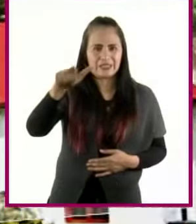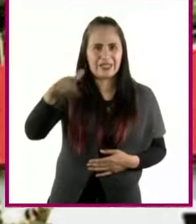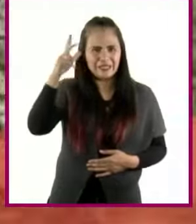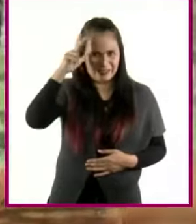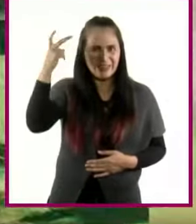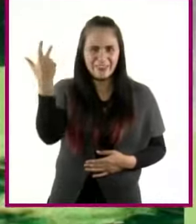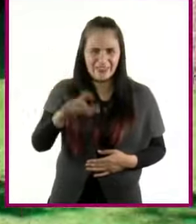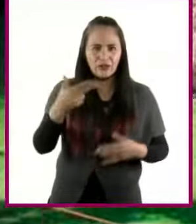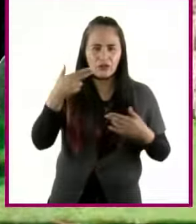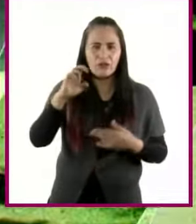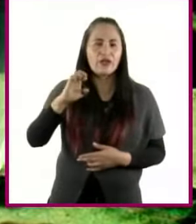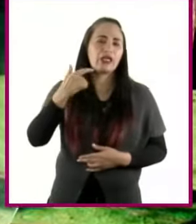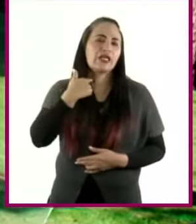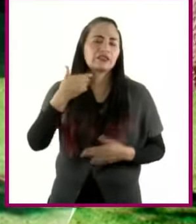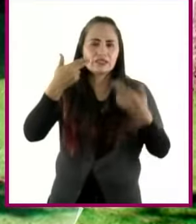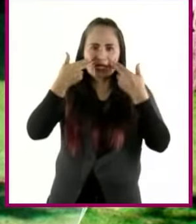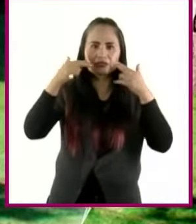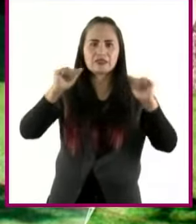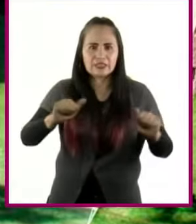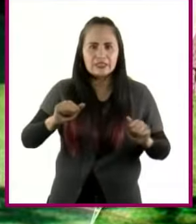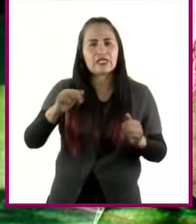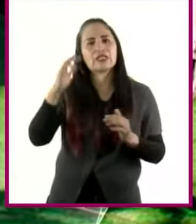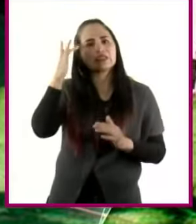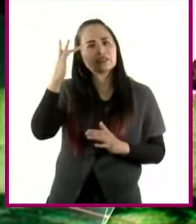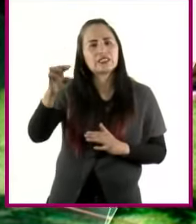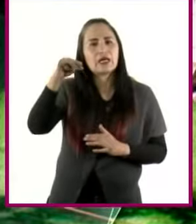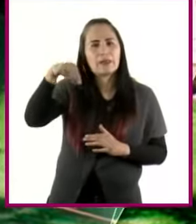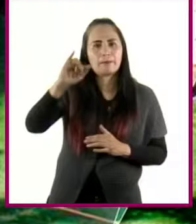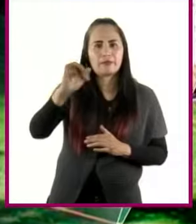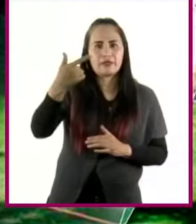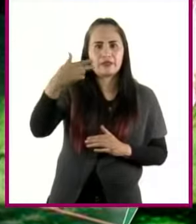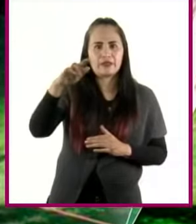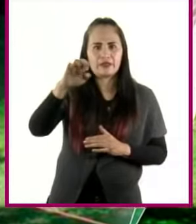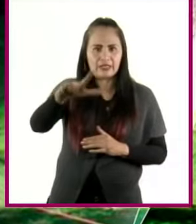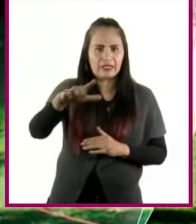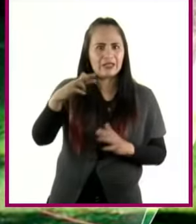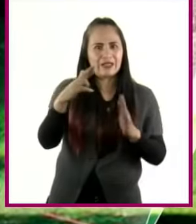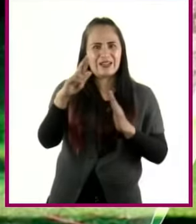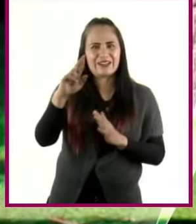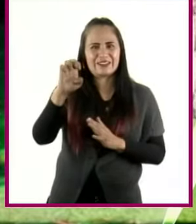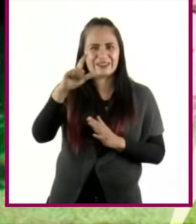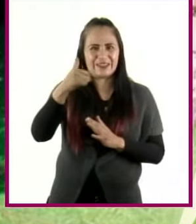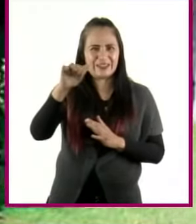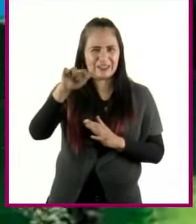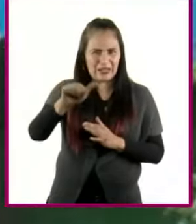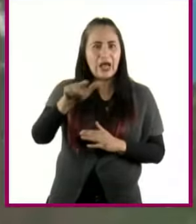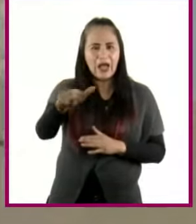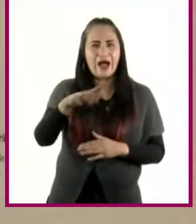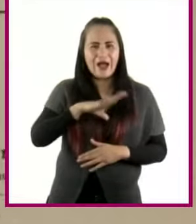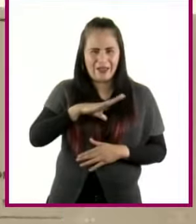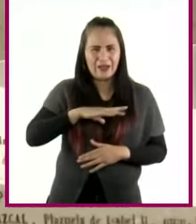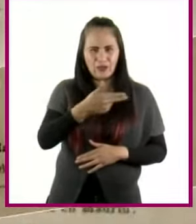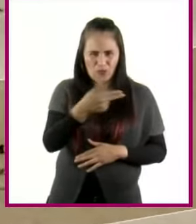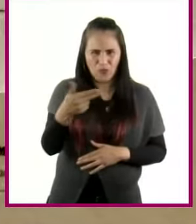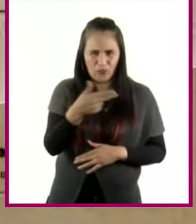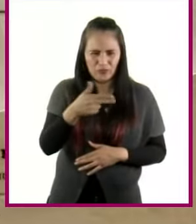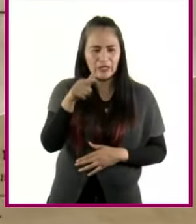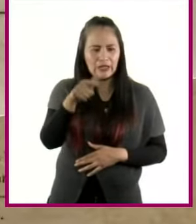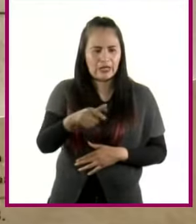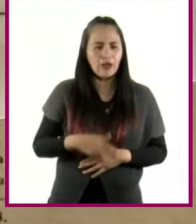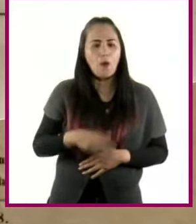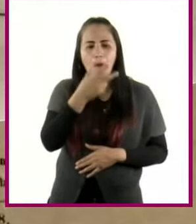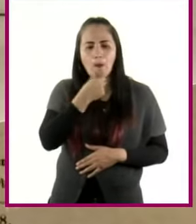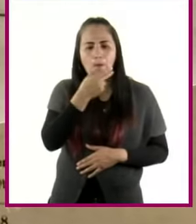encuentra la ex hacienda de San Miguel Regla, que actualmente alberga un hotel. Fue construida en el siglo XVIII por iniciativa de